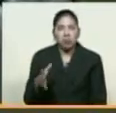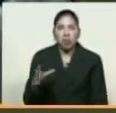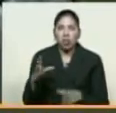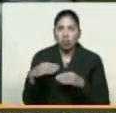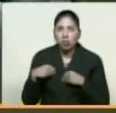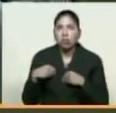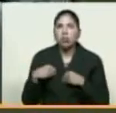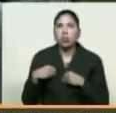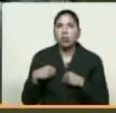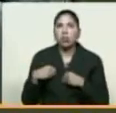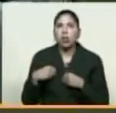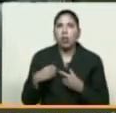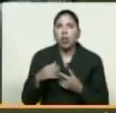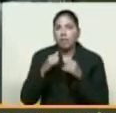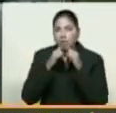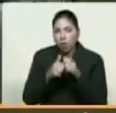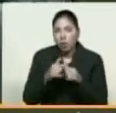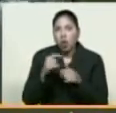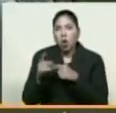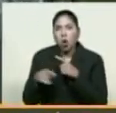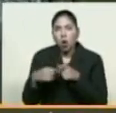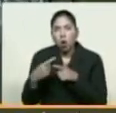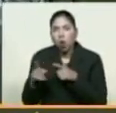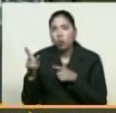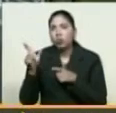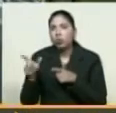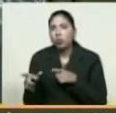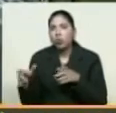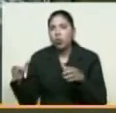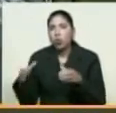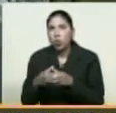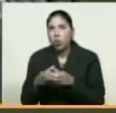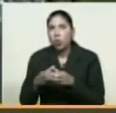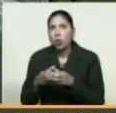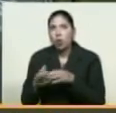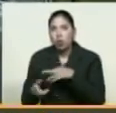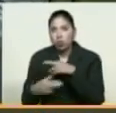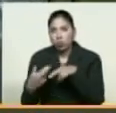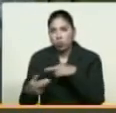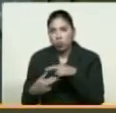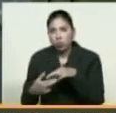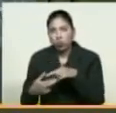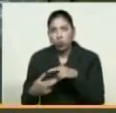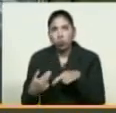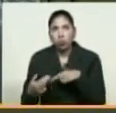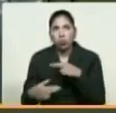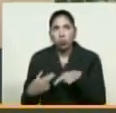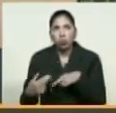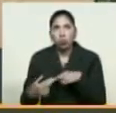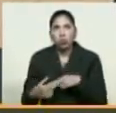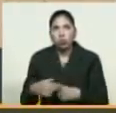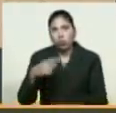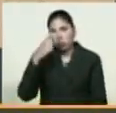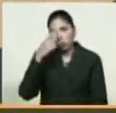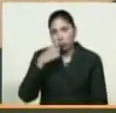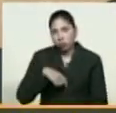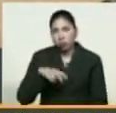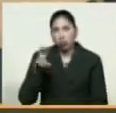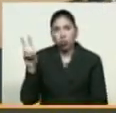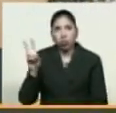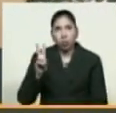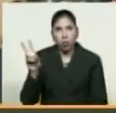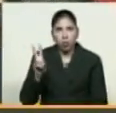ha constituido otro movimiento desde la Revolución Bolivariana, pero que va a tener representación electoral, concretamente el